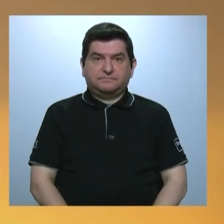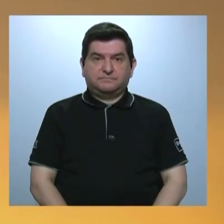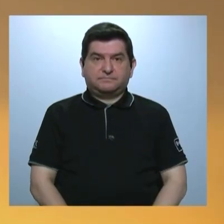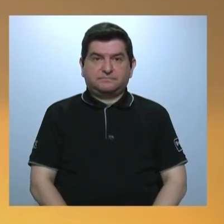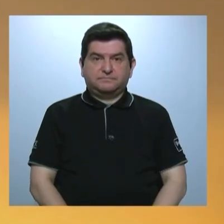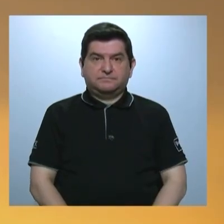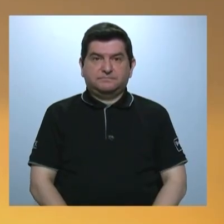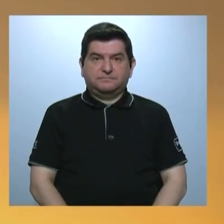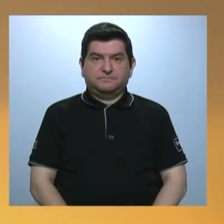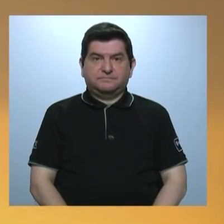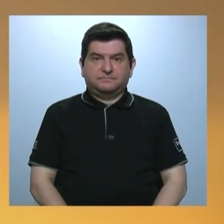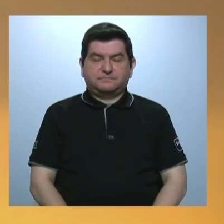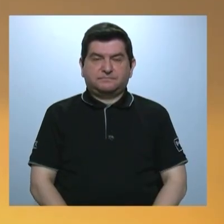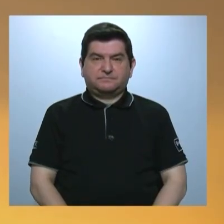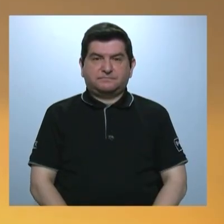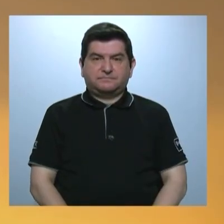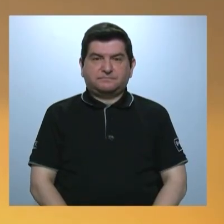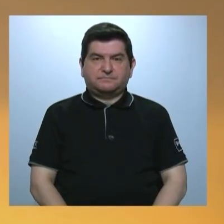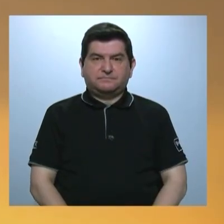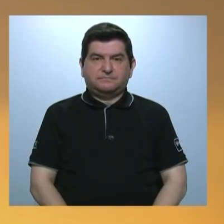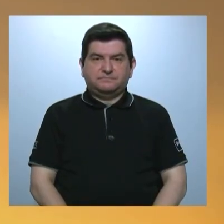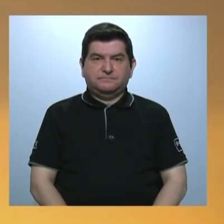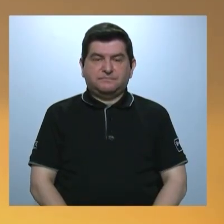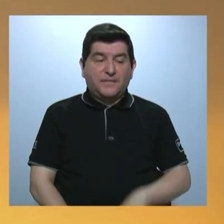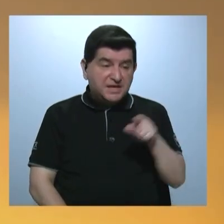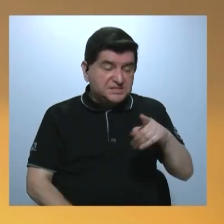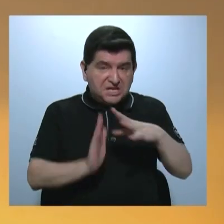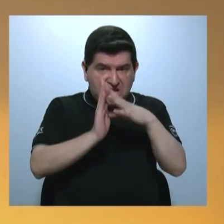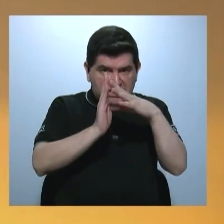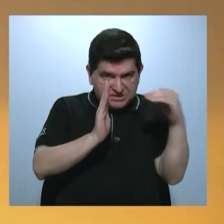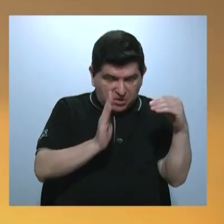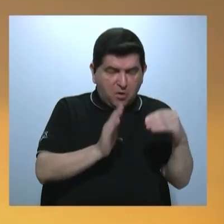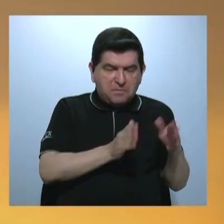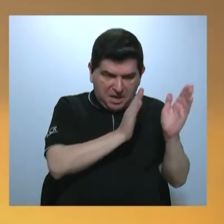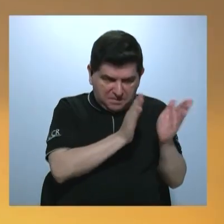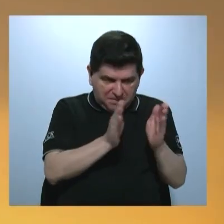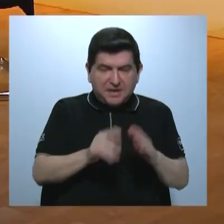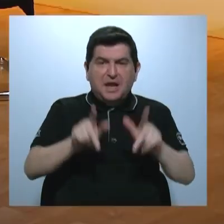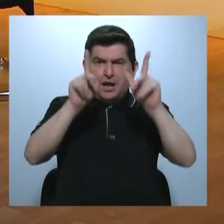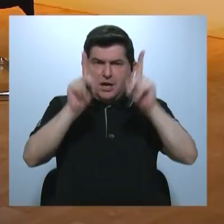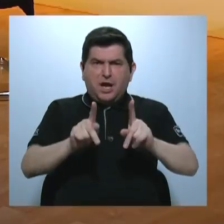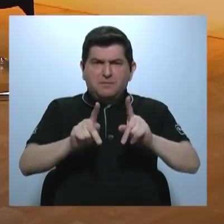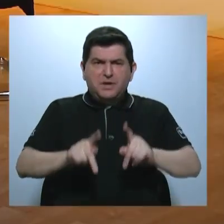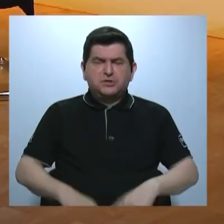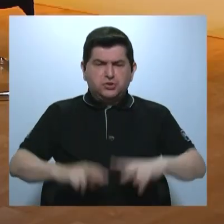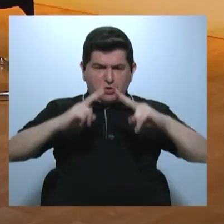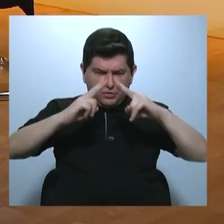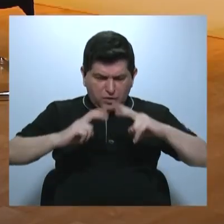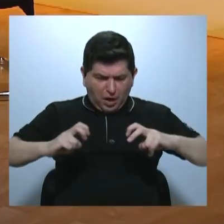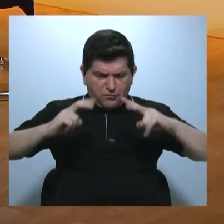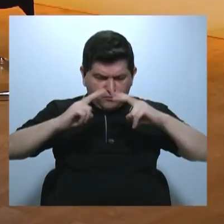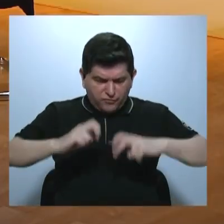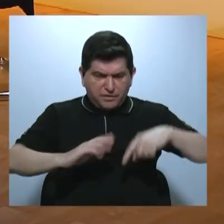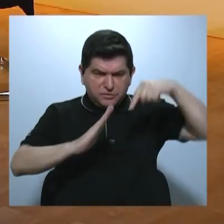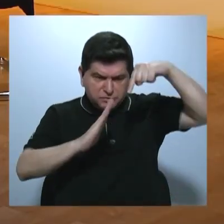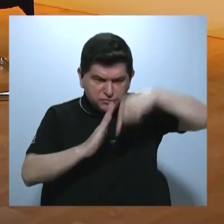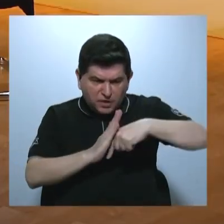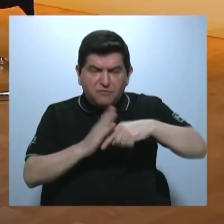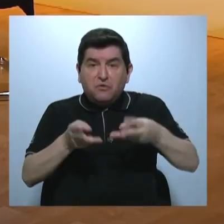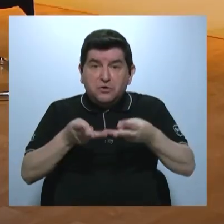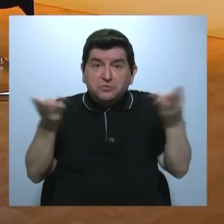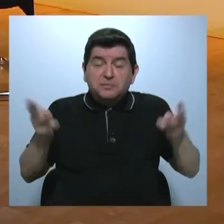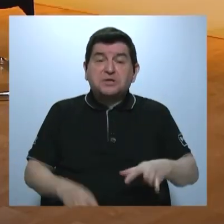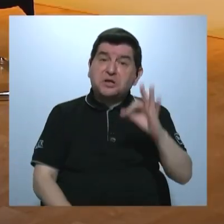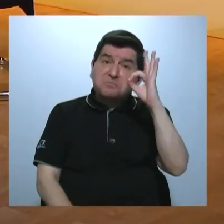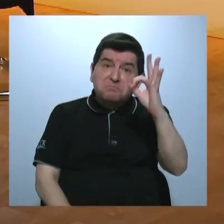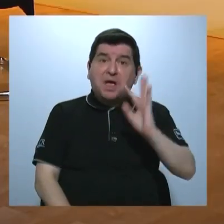Porque si preparando esa copia la persona revisó más el material que tenía que cubrir, pues